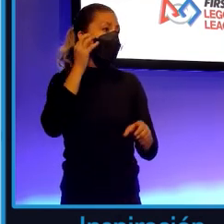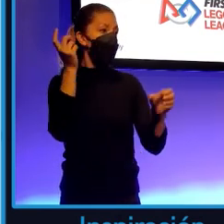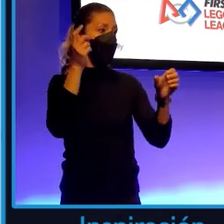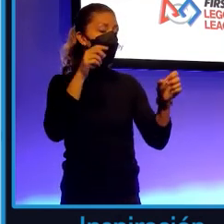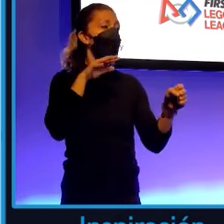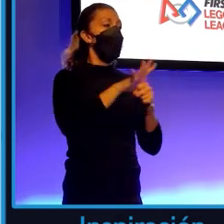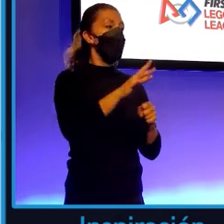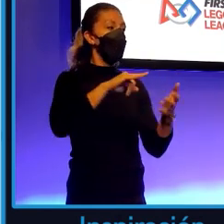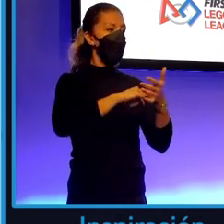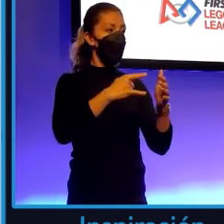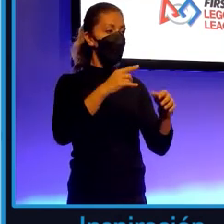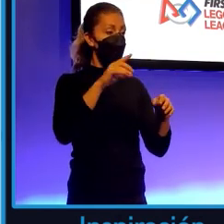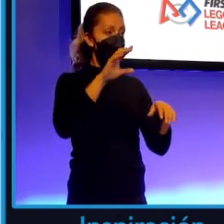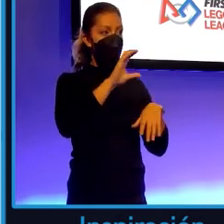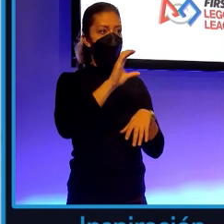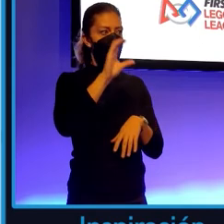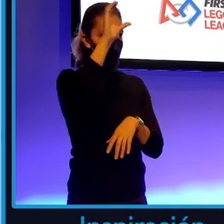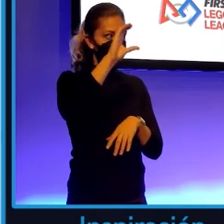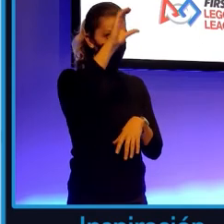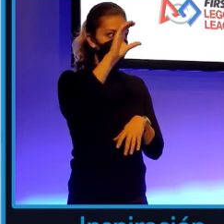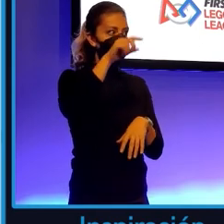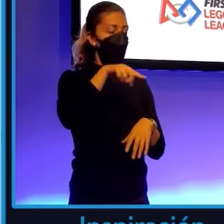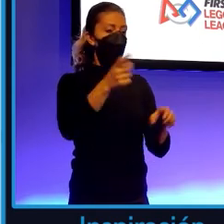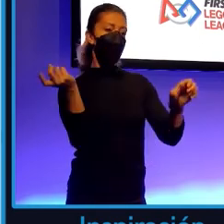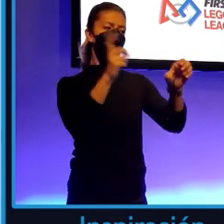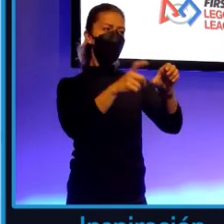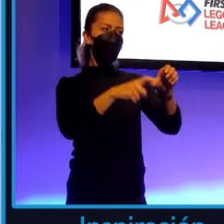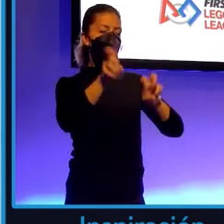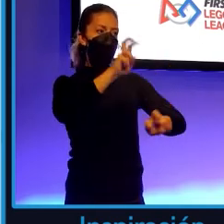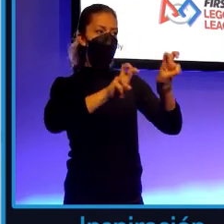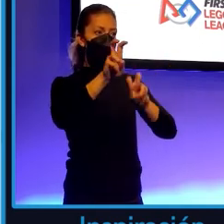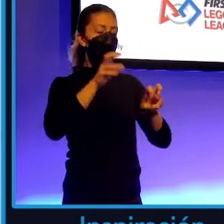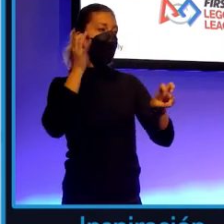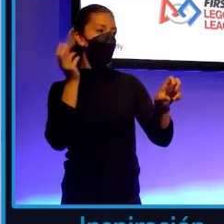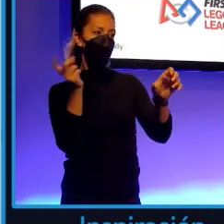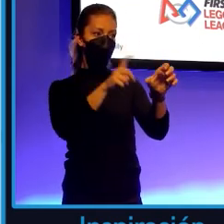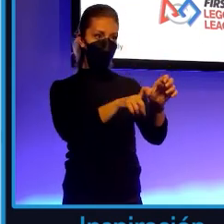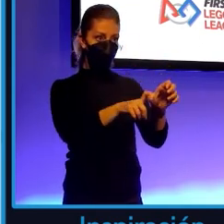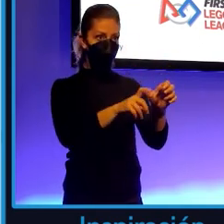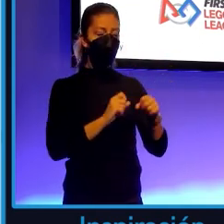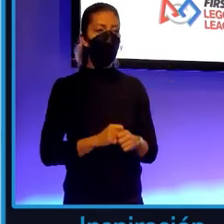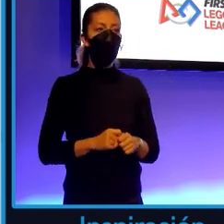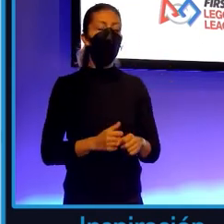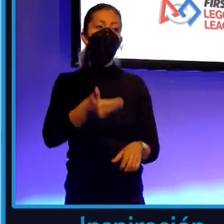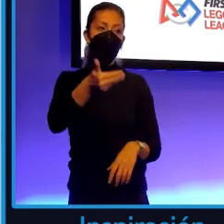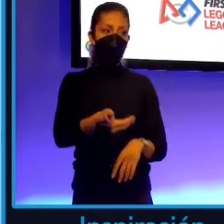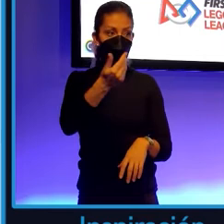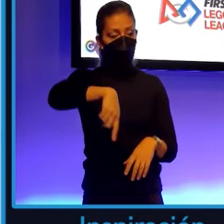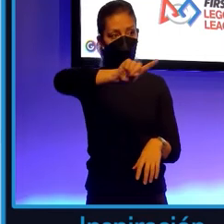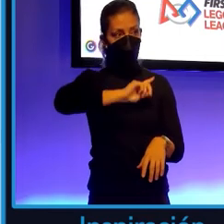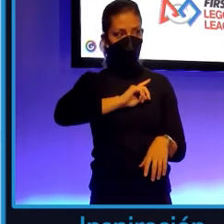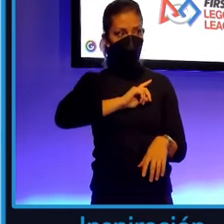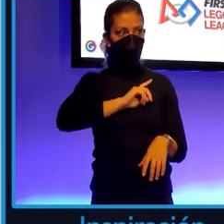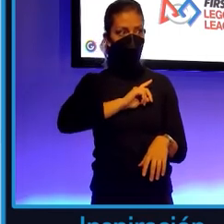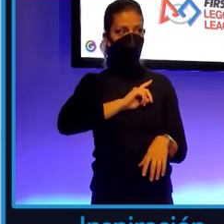tecnología cómo podemos hacer para fomentar las y que se integren dentro de este ecosistema lo fundamental que somos esa patita